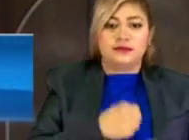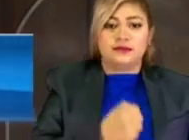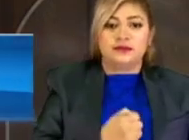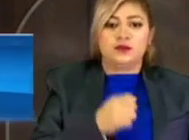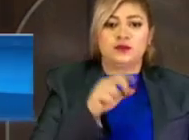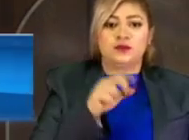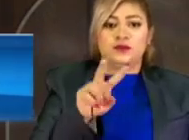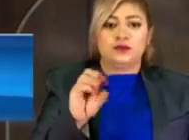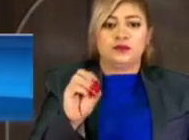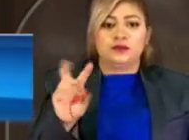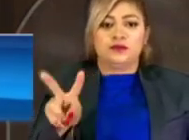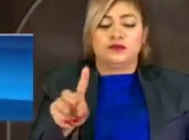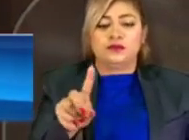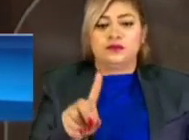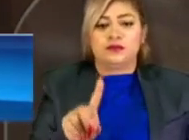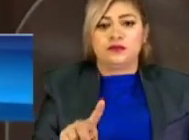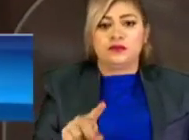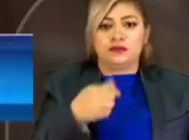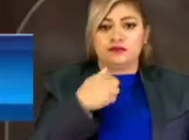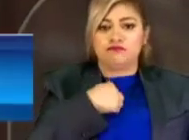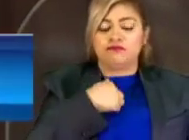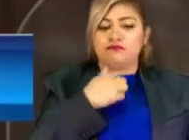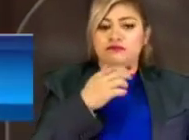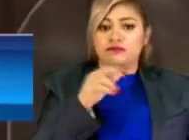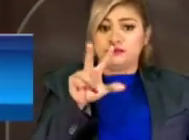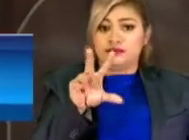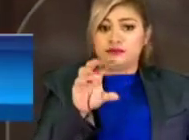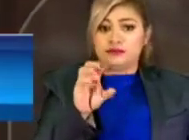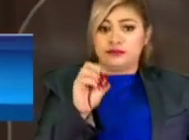Mi administración lleva 30 meses de gestión,